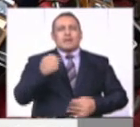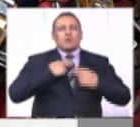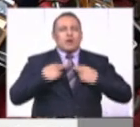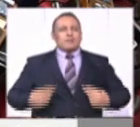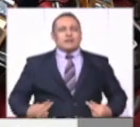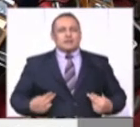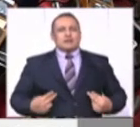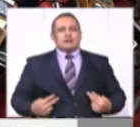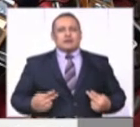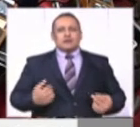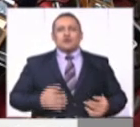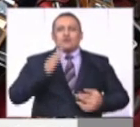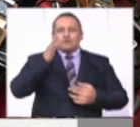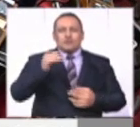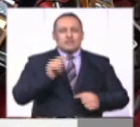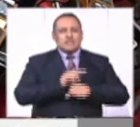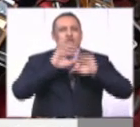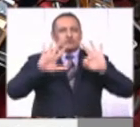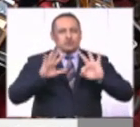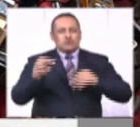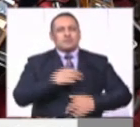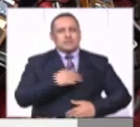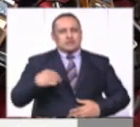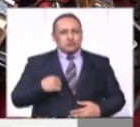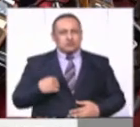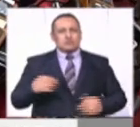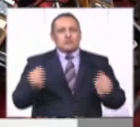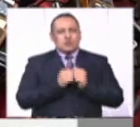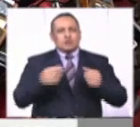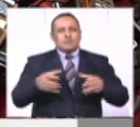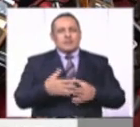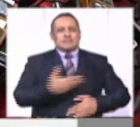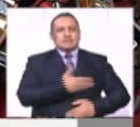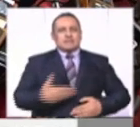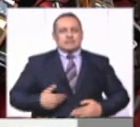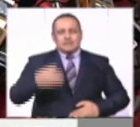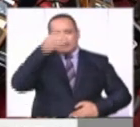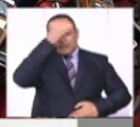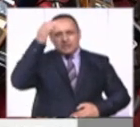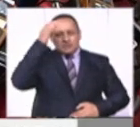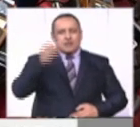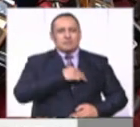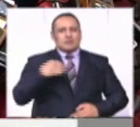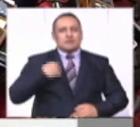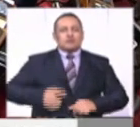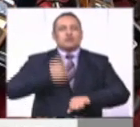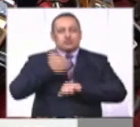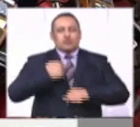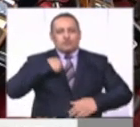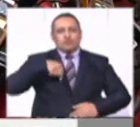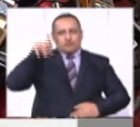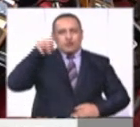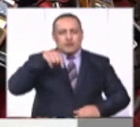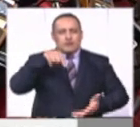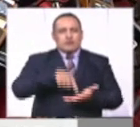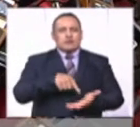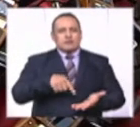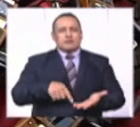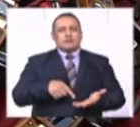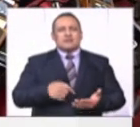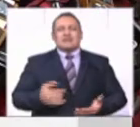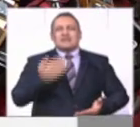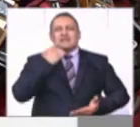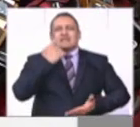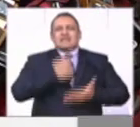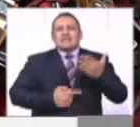huancavelica han estado 18 ministros el presidente Castillo el señor primier yo esto ahí qué